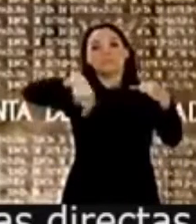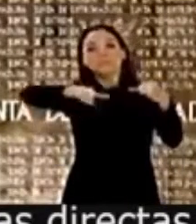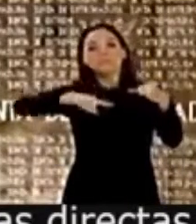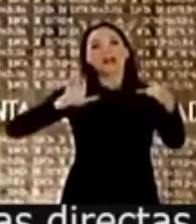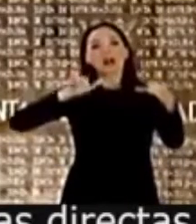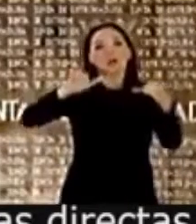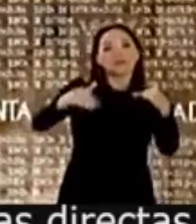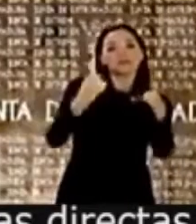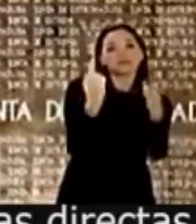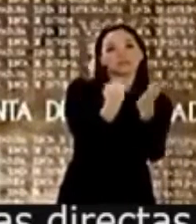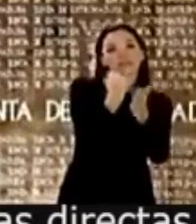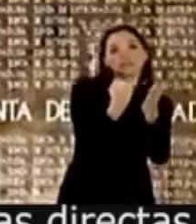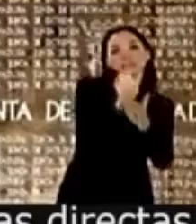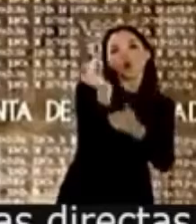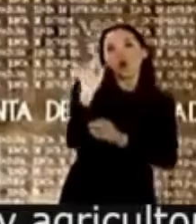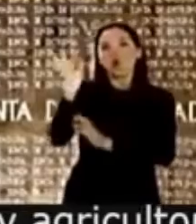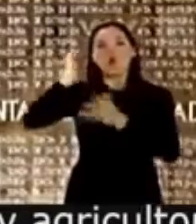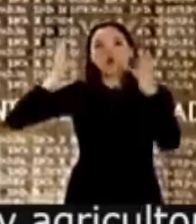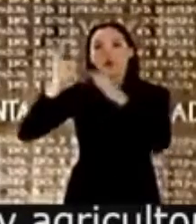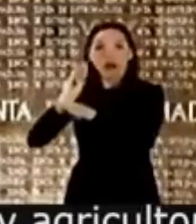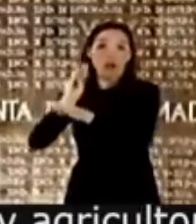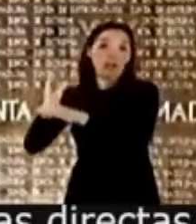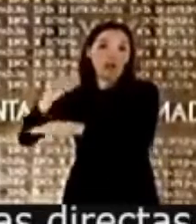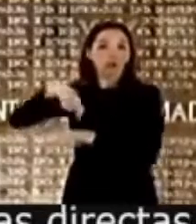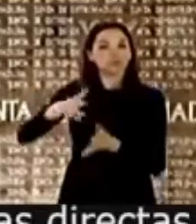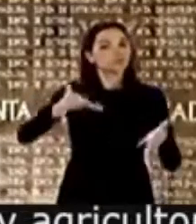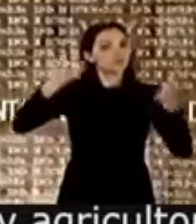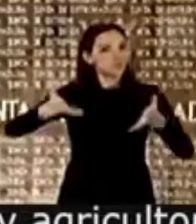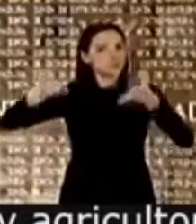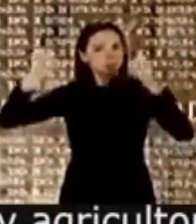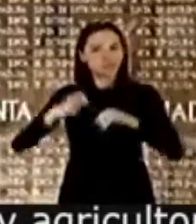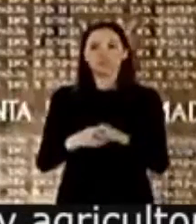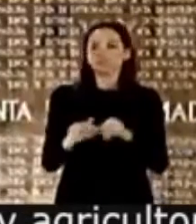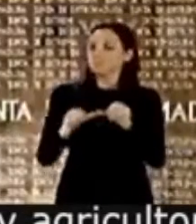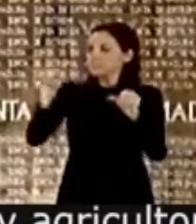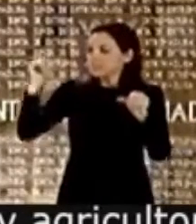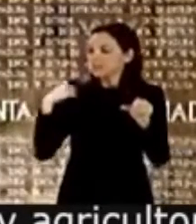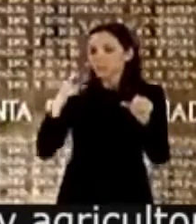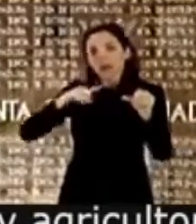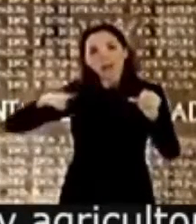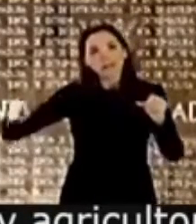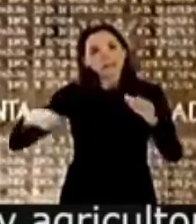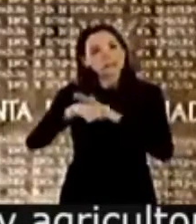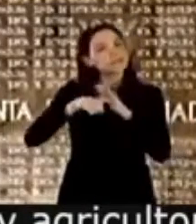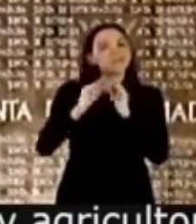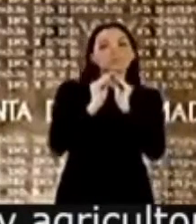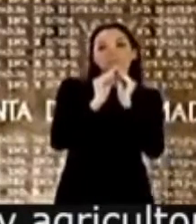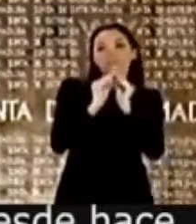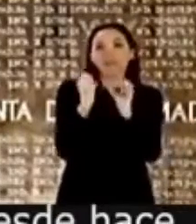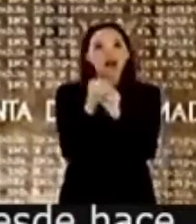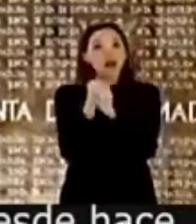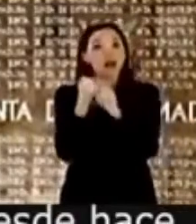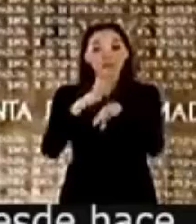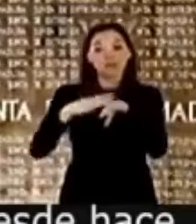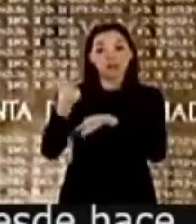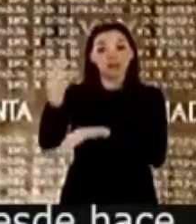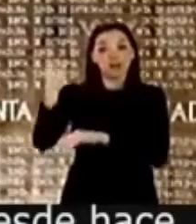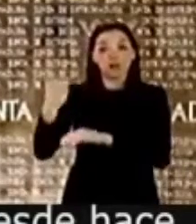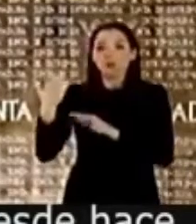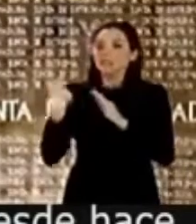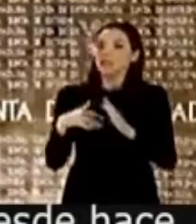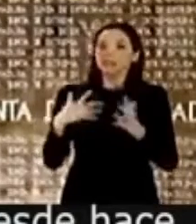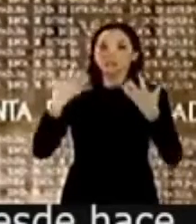agricultoras, ganaderos y ganaderas. Y venimos trabajando desde hace muchos meses para que este dinero pueda llegar lo